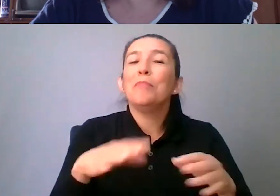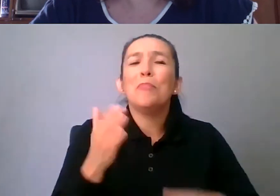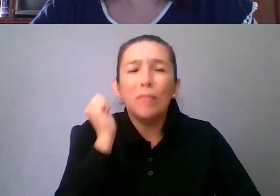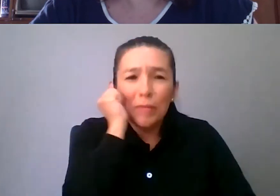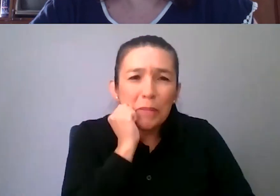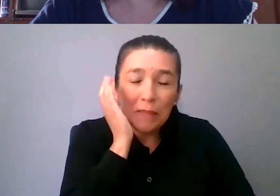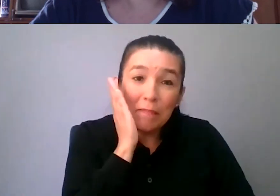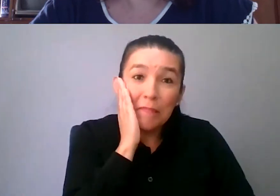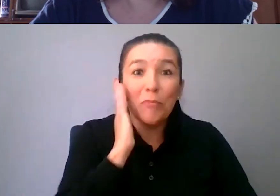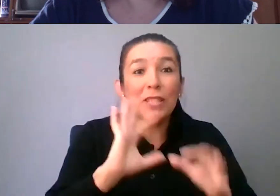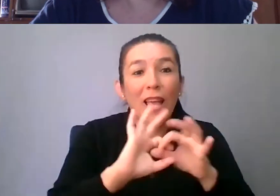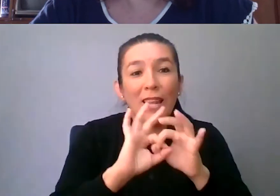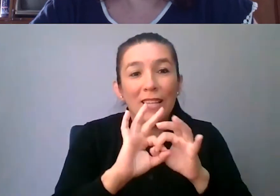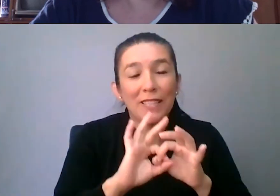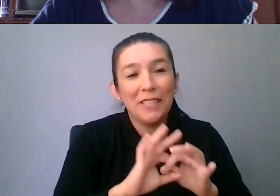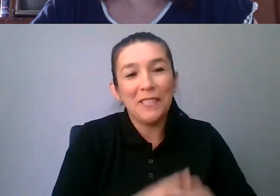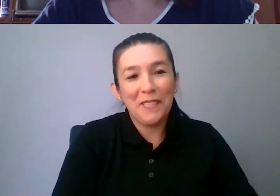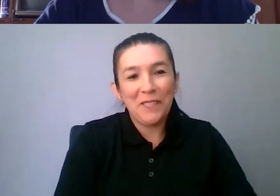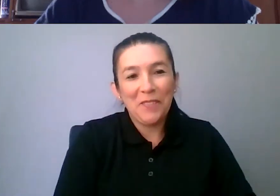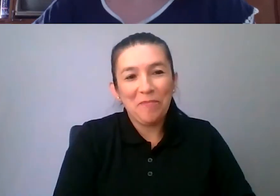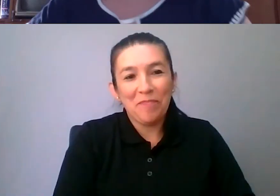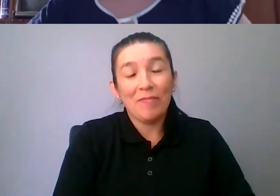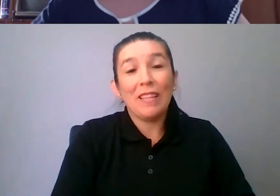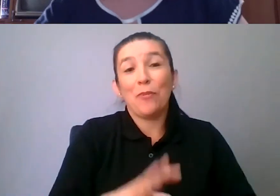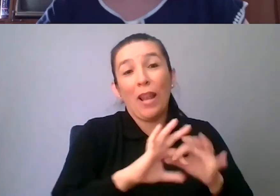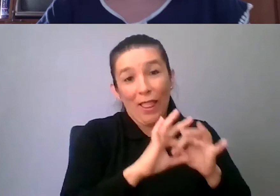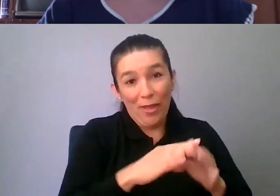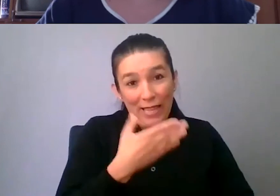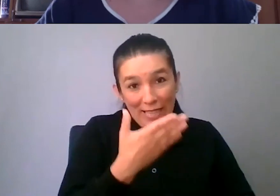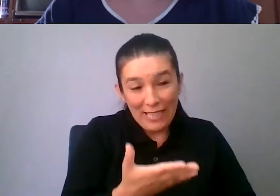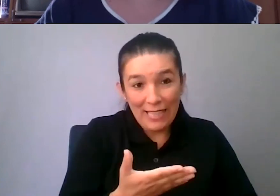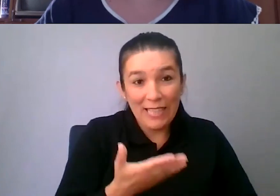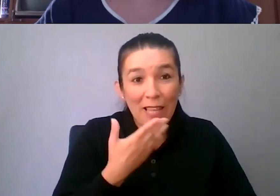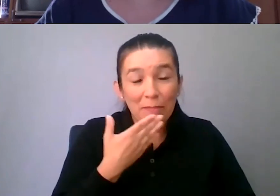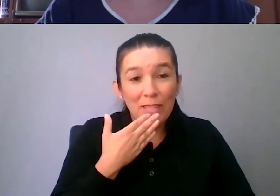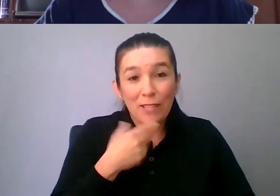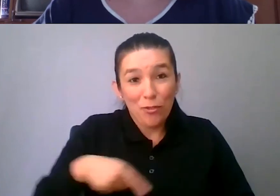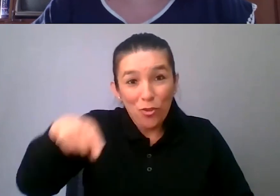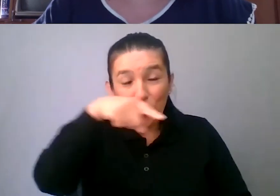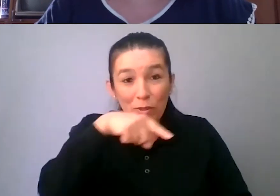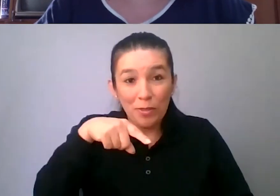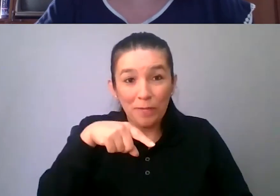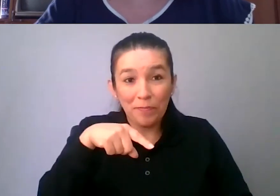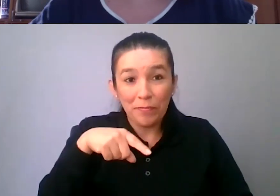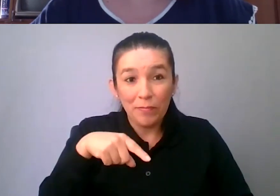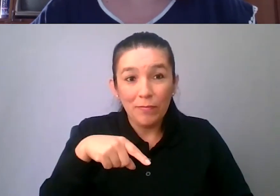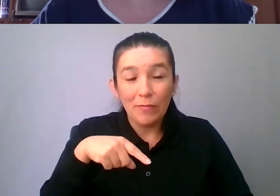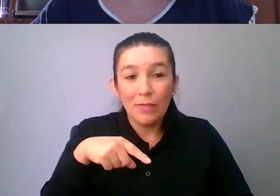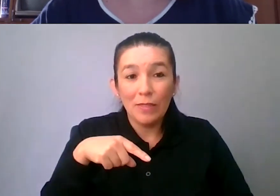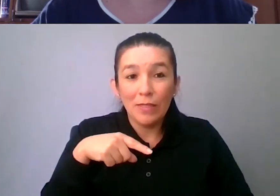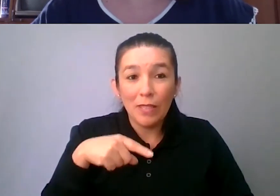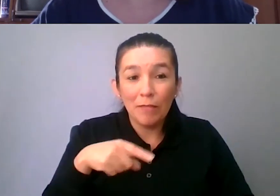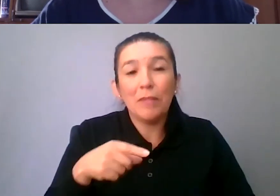muchas gracias. Yo te agradezco a ti. A ti, a quienes estamos aquí, y curso la más